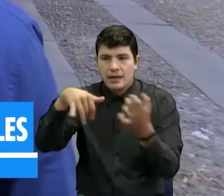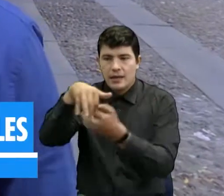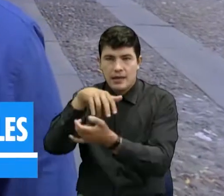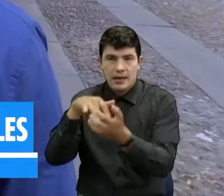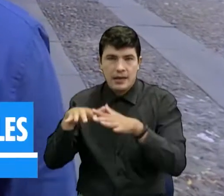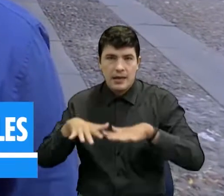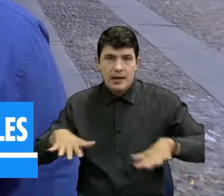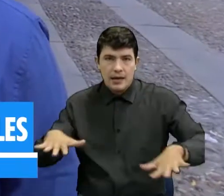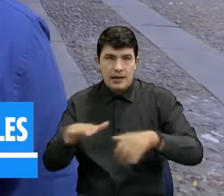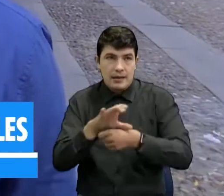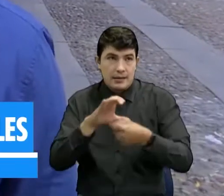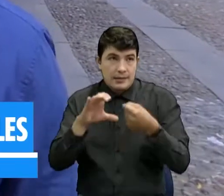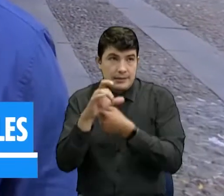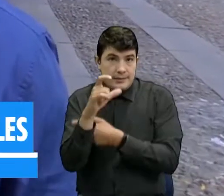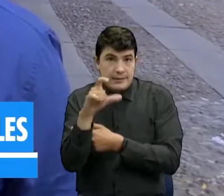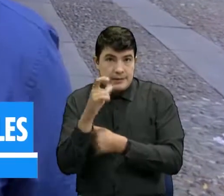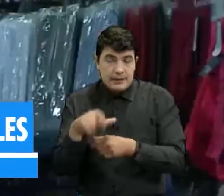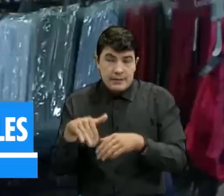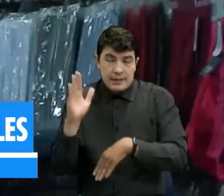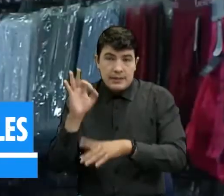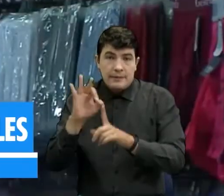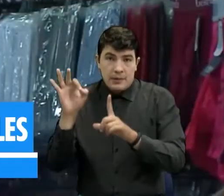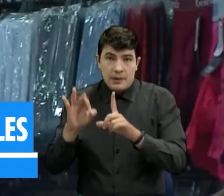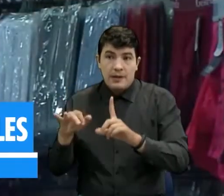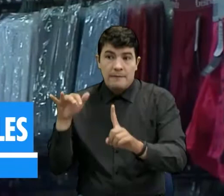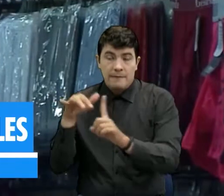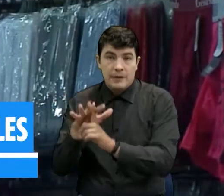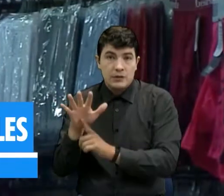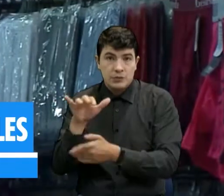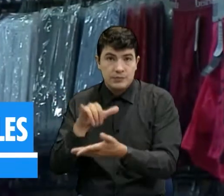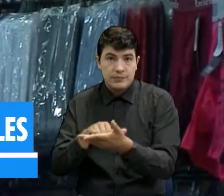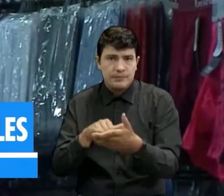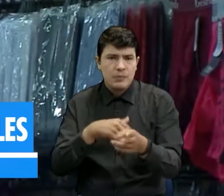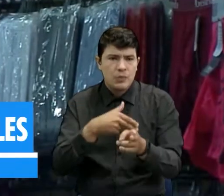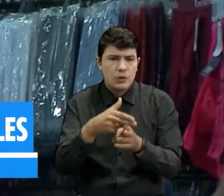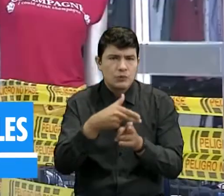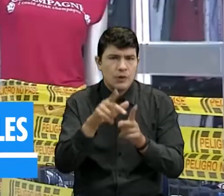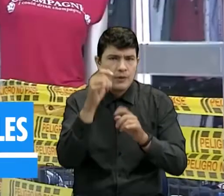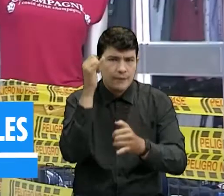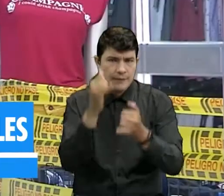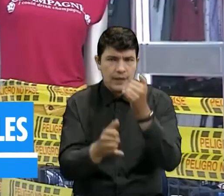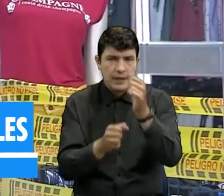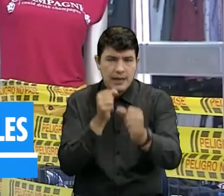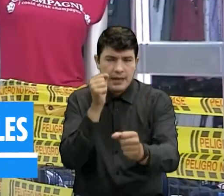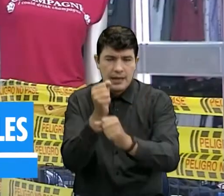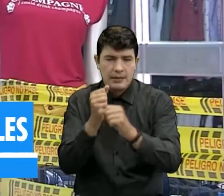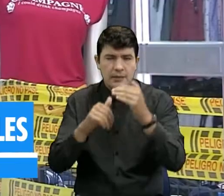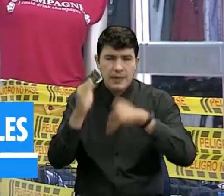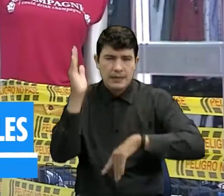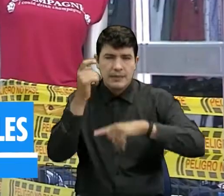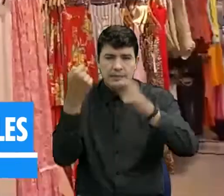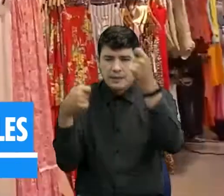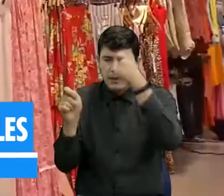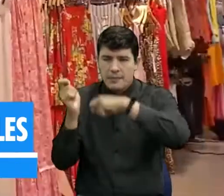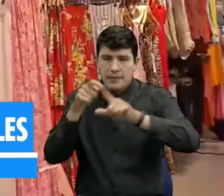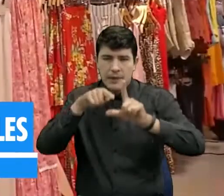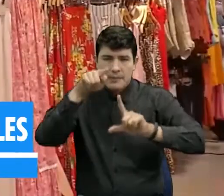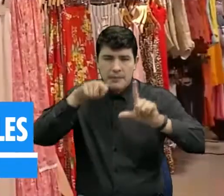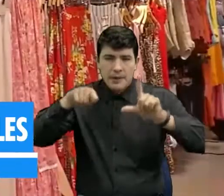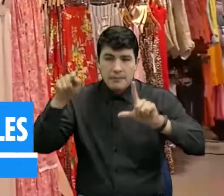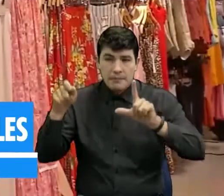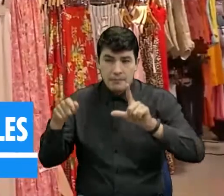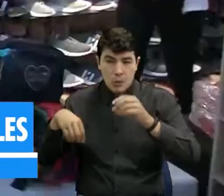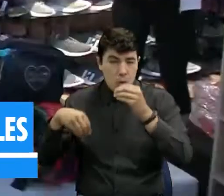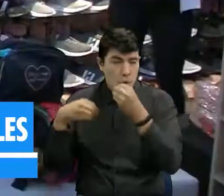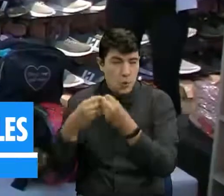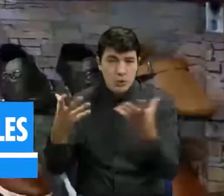organizado en un gran porcentaje. Les preocupa que en la temporada de fin de año, en la que se produce el mayor número de ventas, no registren tantos ingresos